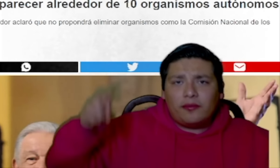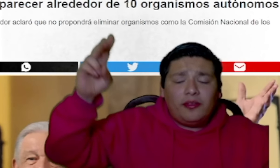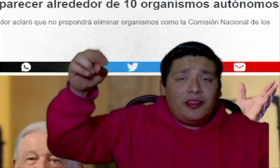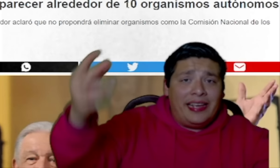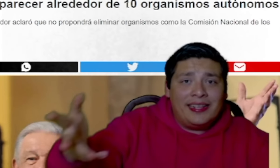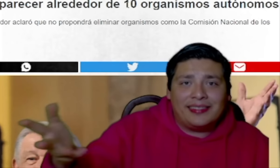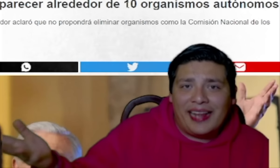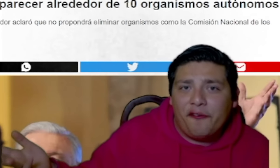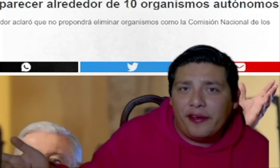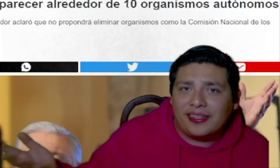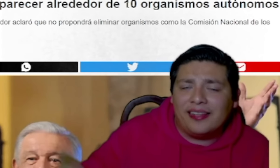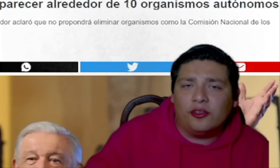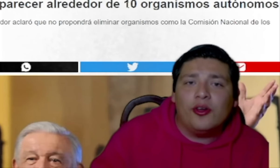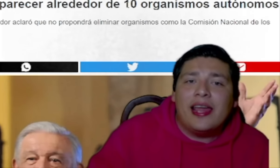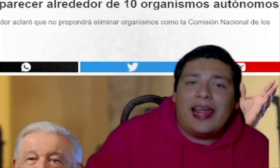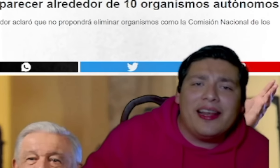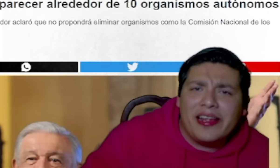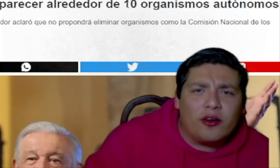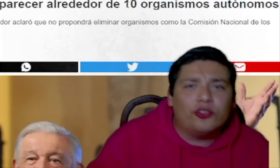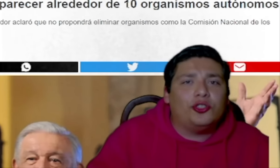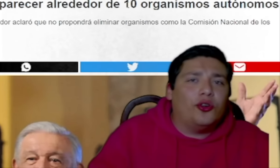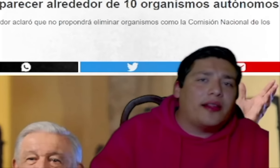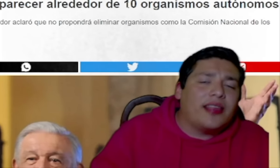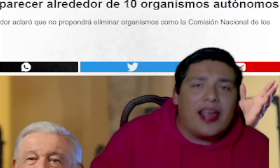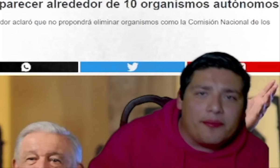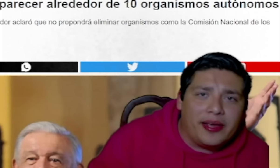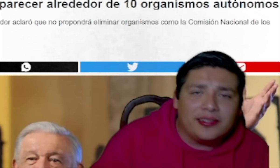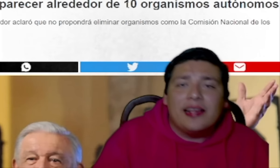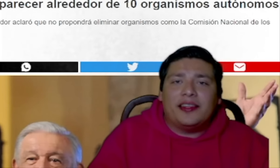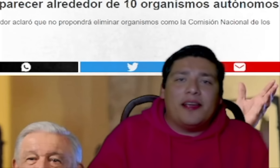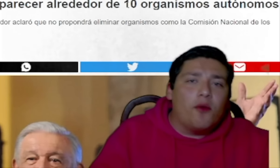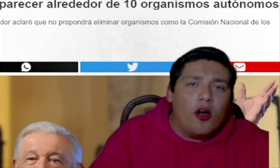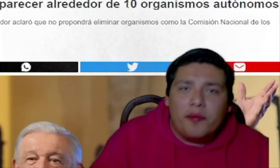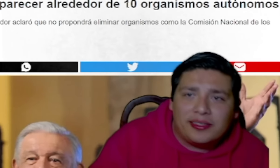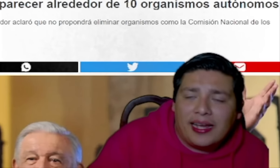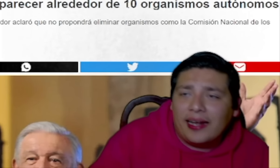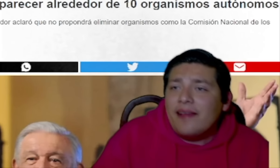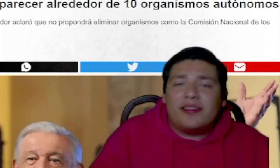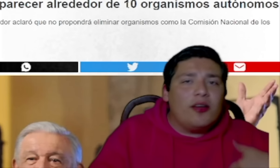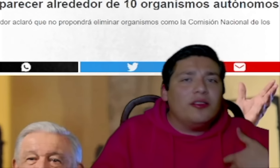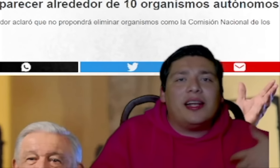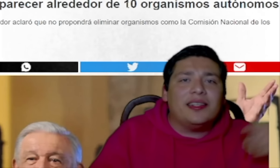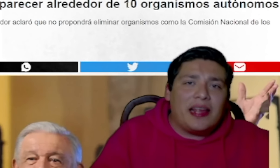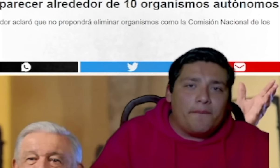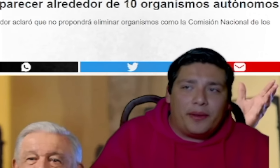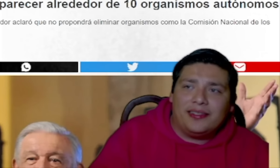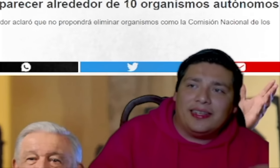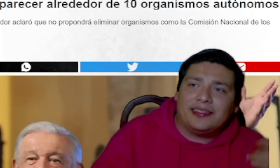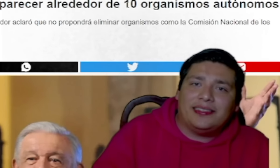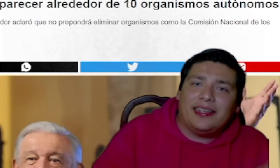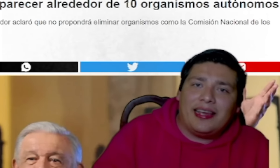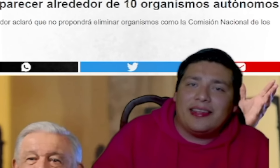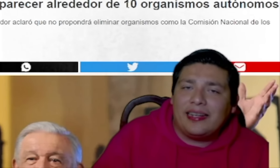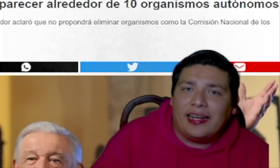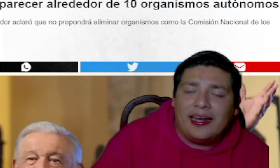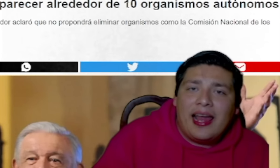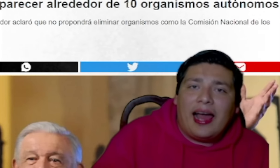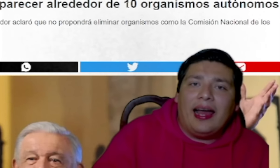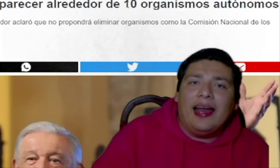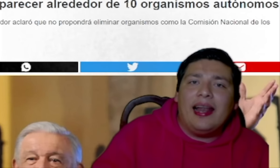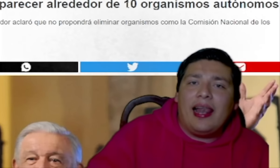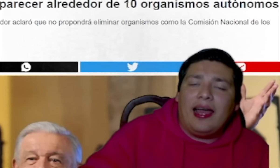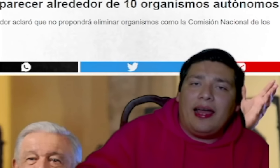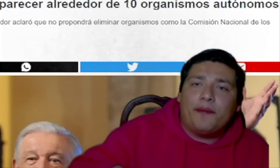competencia, estaría afectando el negocio de Telmex, de Movistar, de otras empresas que se